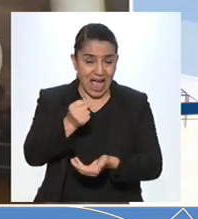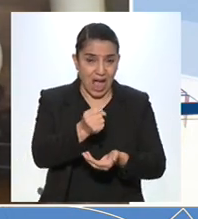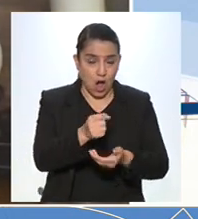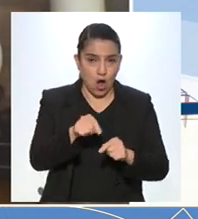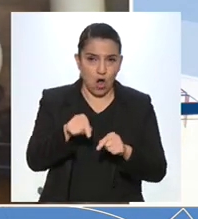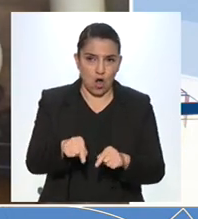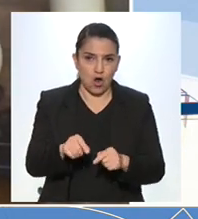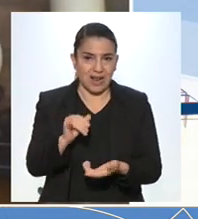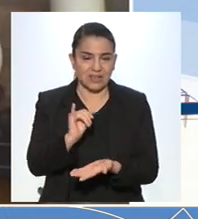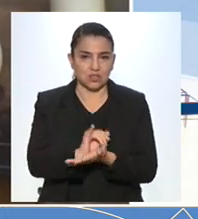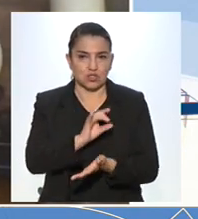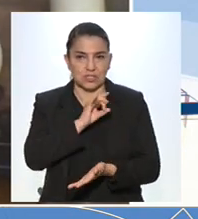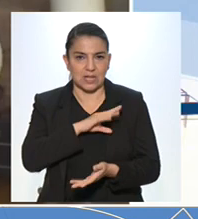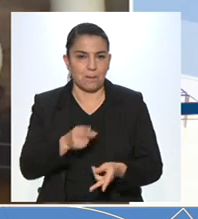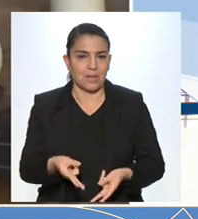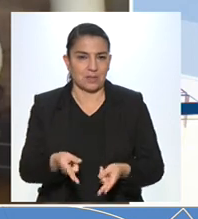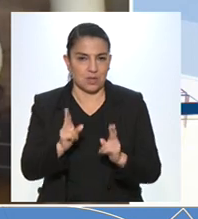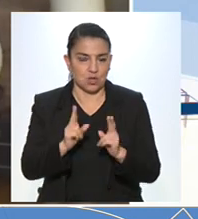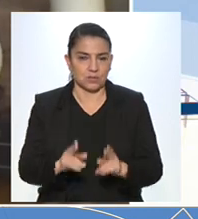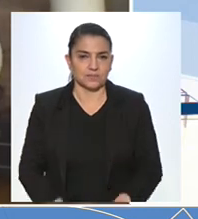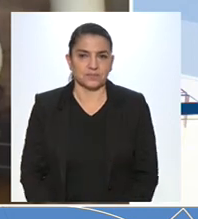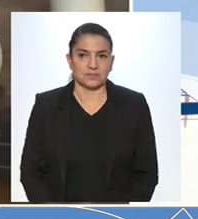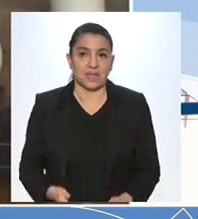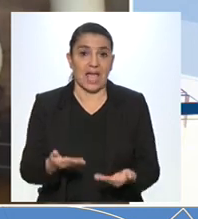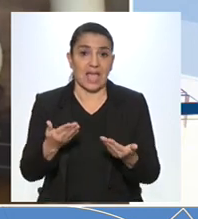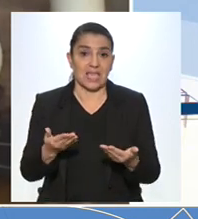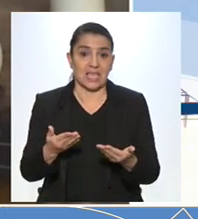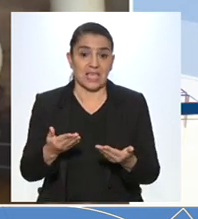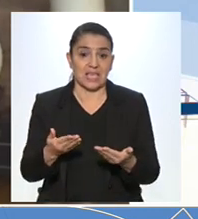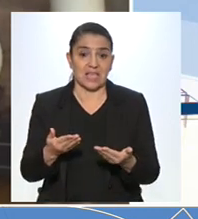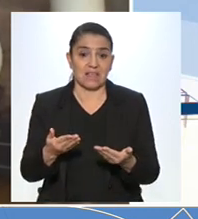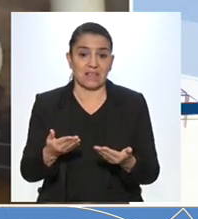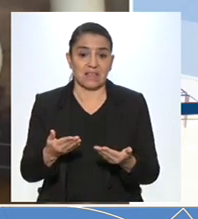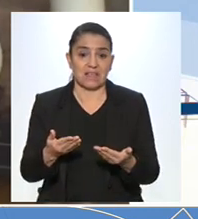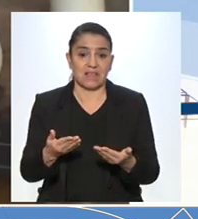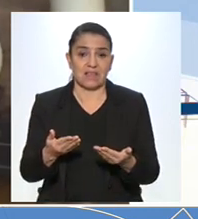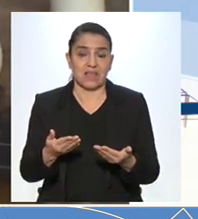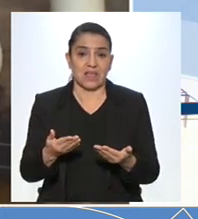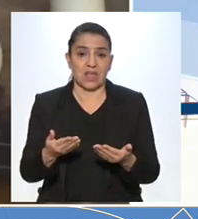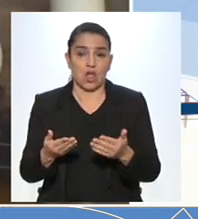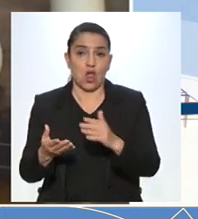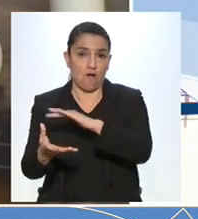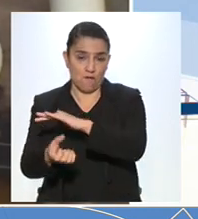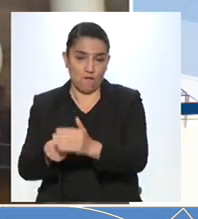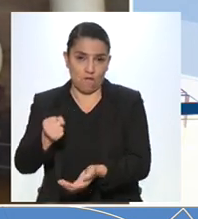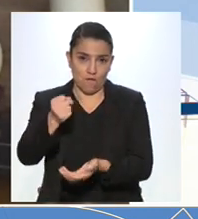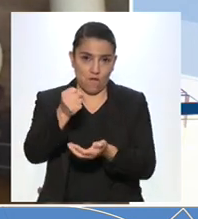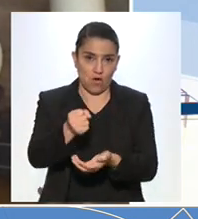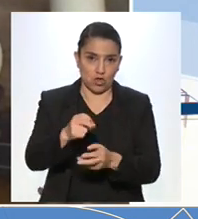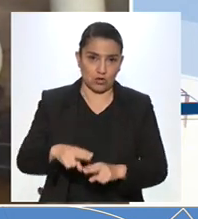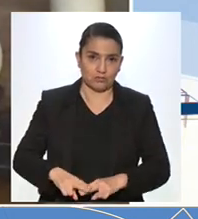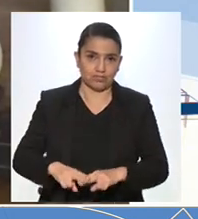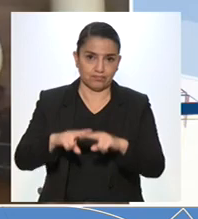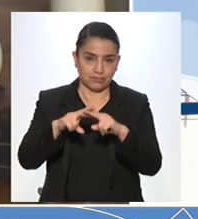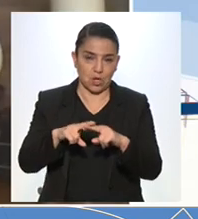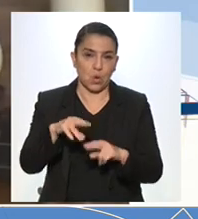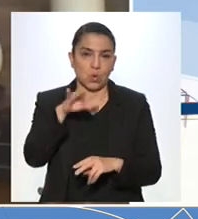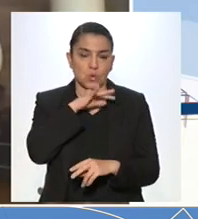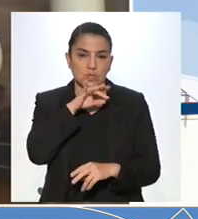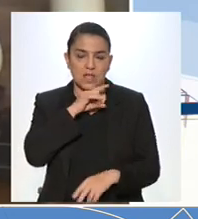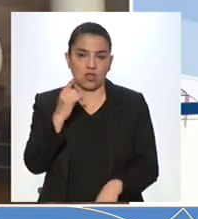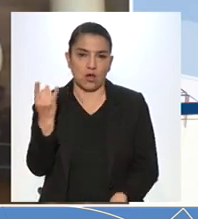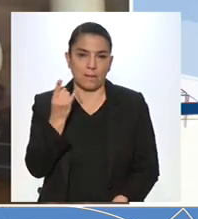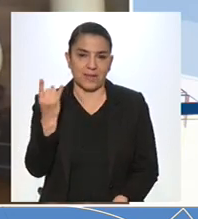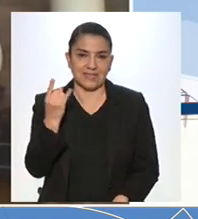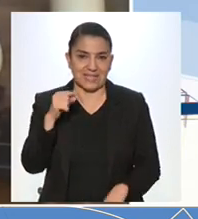chilena permitió a través del balance estructural. Y ahí están los fondos, los fondos soberanos que se han usado para esta emergencia. Ahí